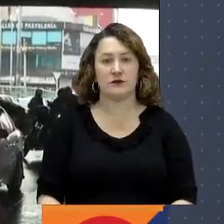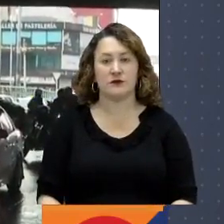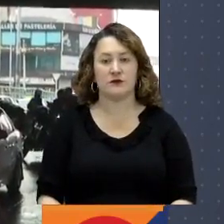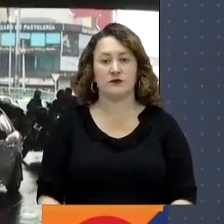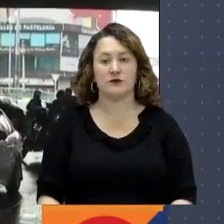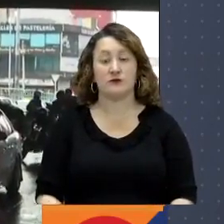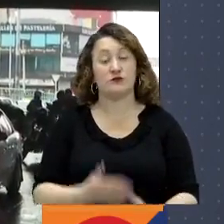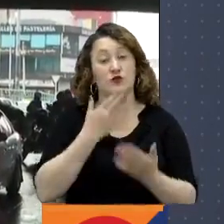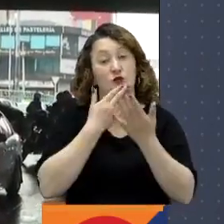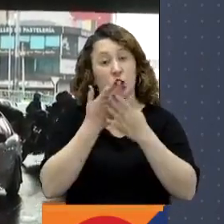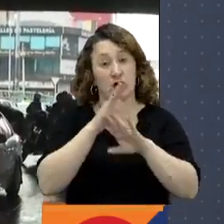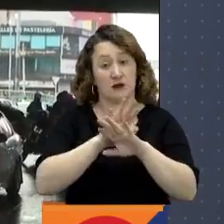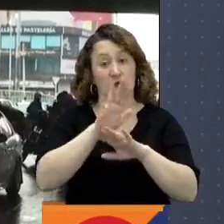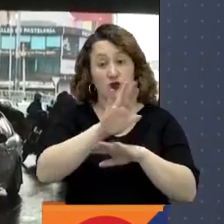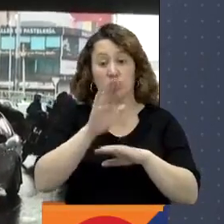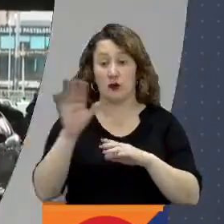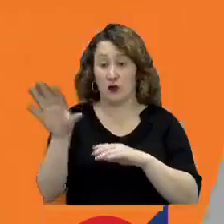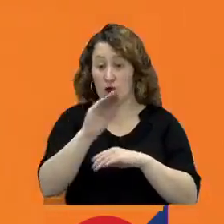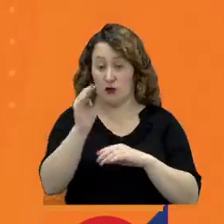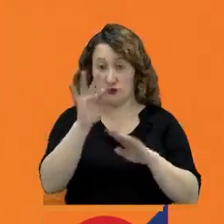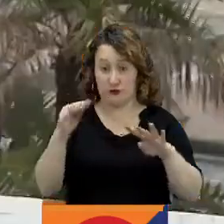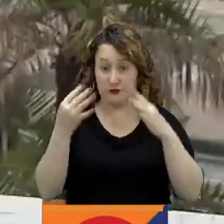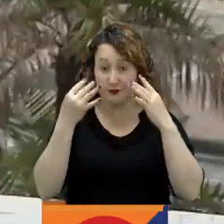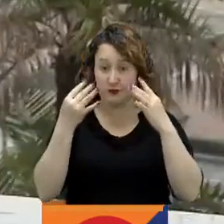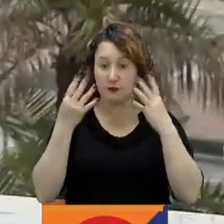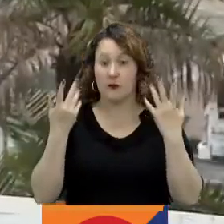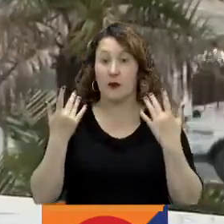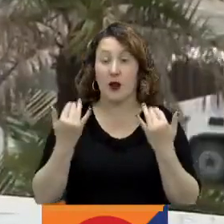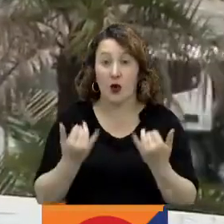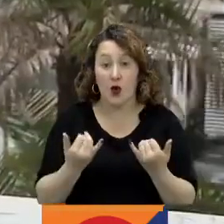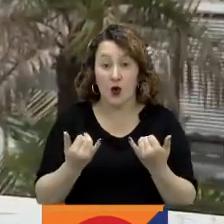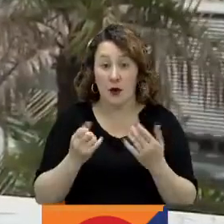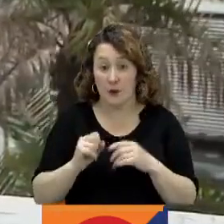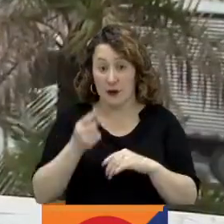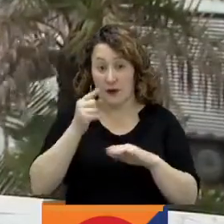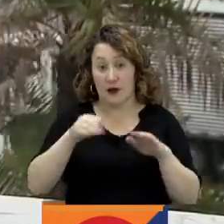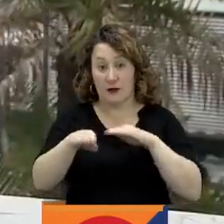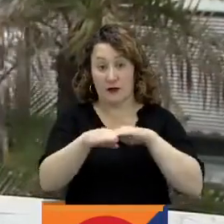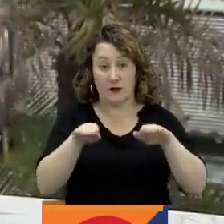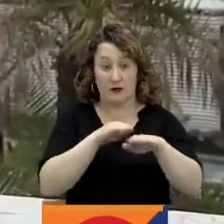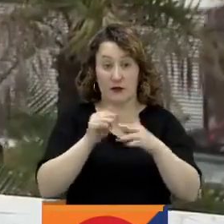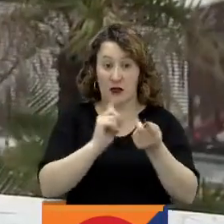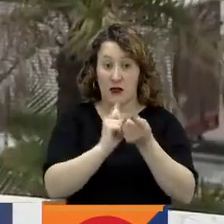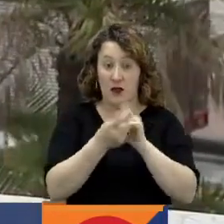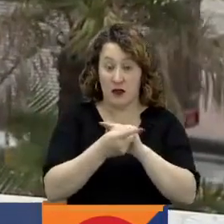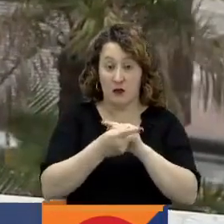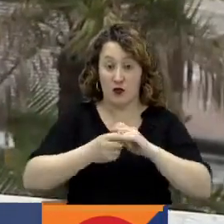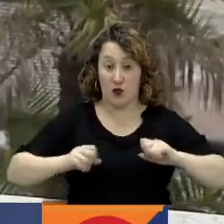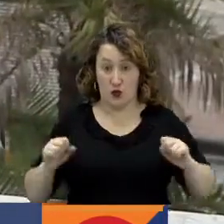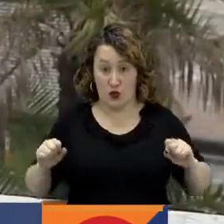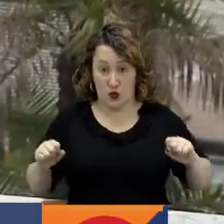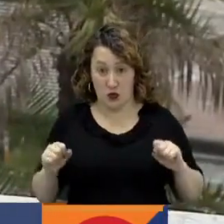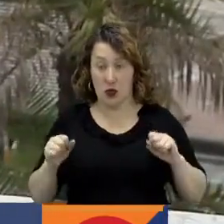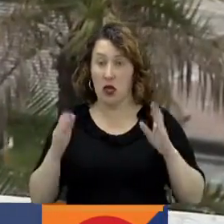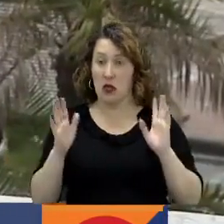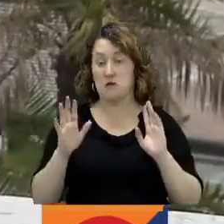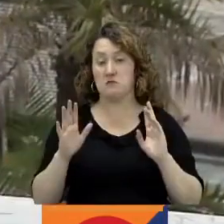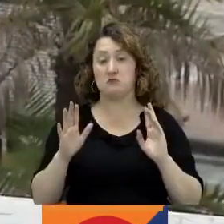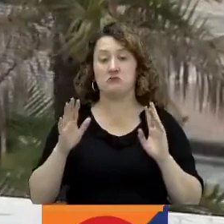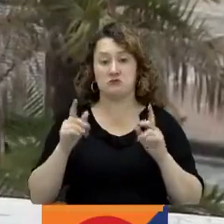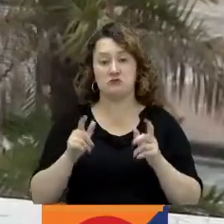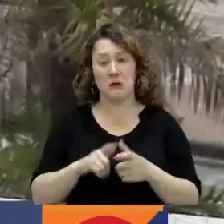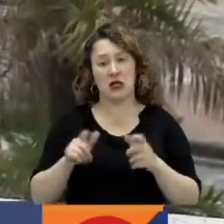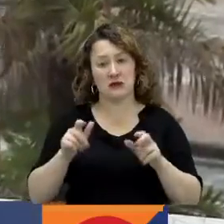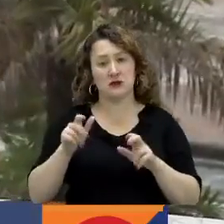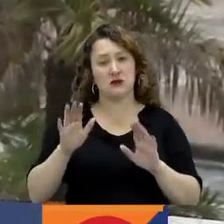Carlos, muy buenas tardes para usted y para todos los televidentes. Pues esta primera jornada con el nuevo cambio de pico y placa en Bogotá ha transcurrido en su mayoría